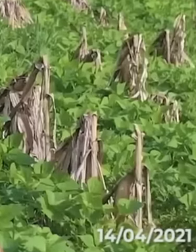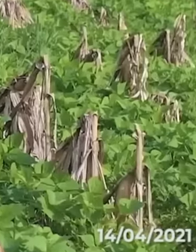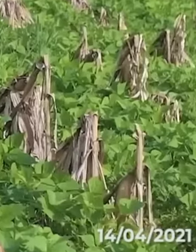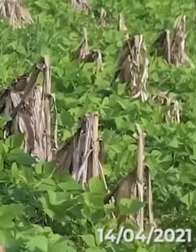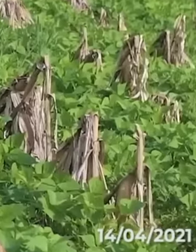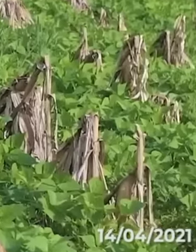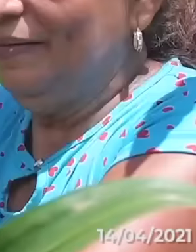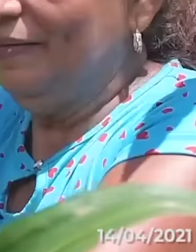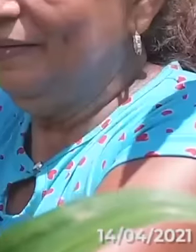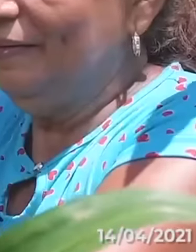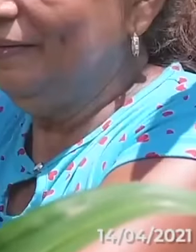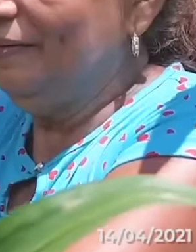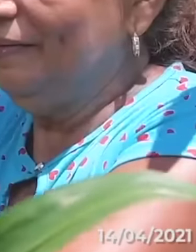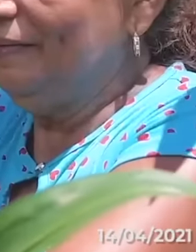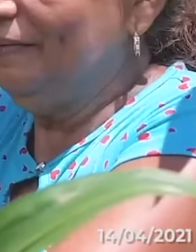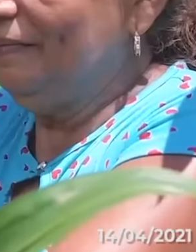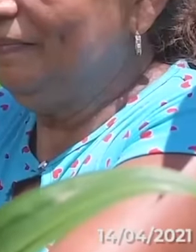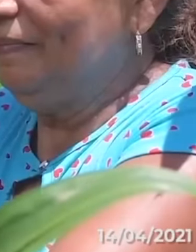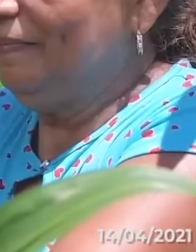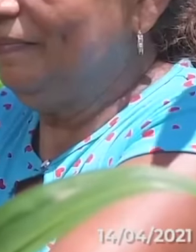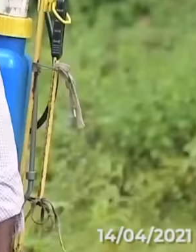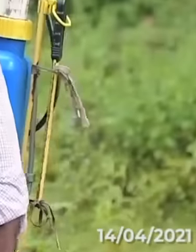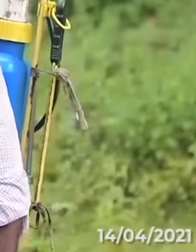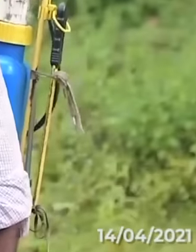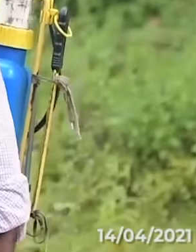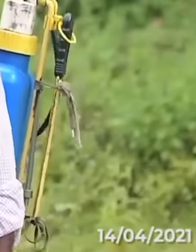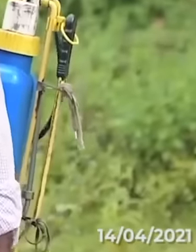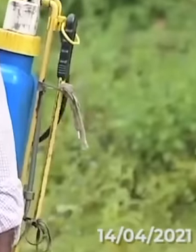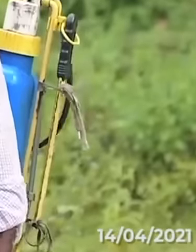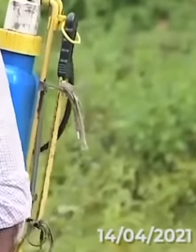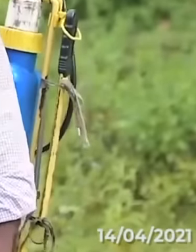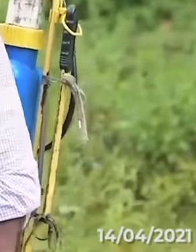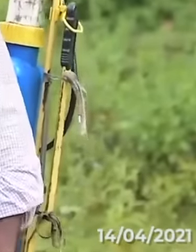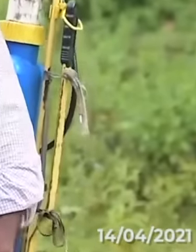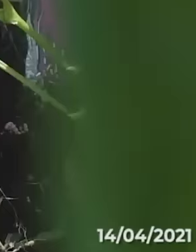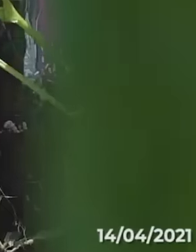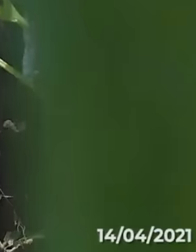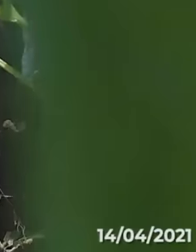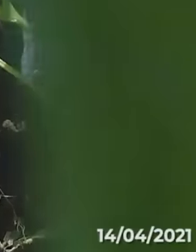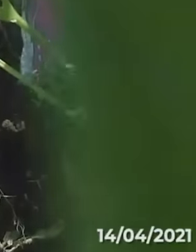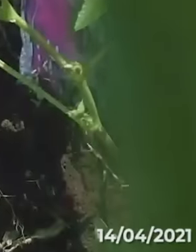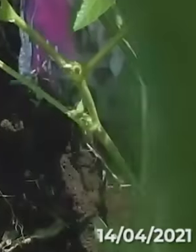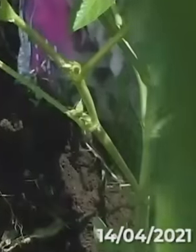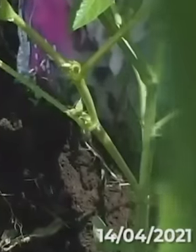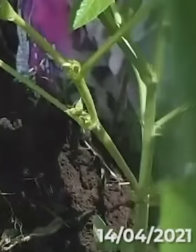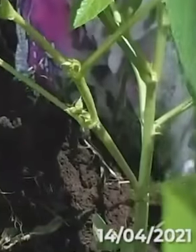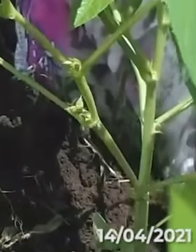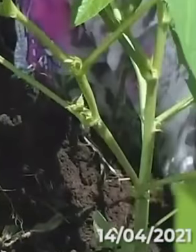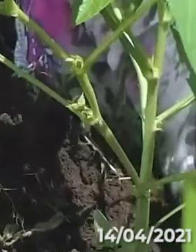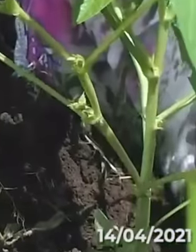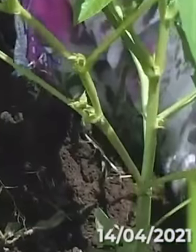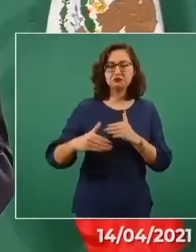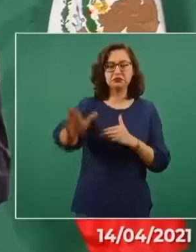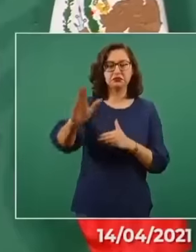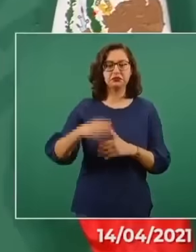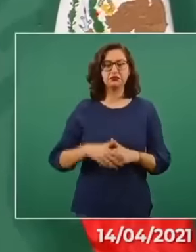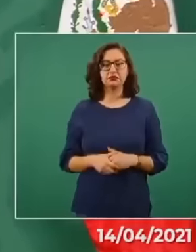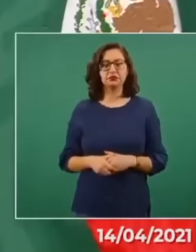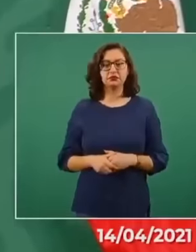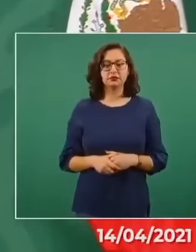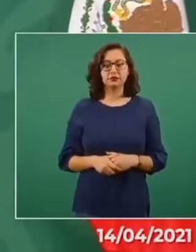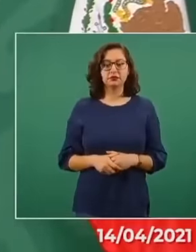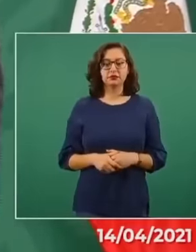más de 1 millón de empleos. ¿En cuánto tiempo? De inmediato. Y